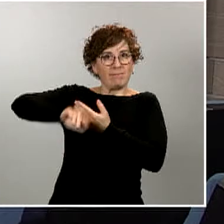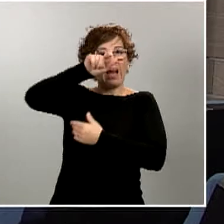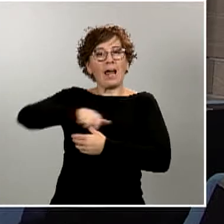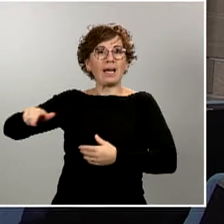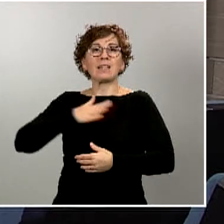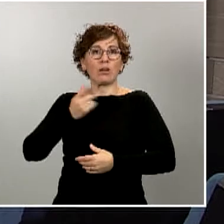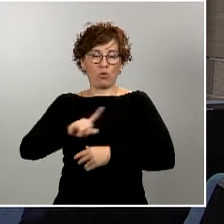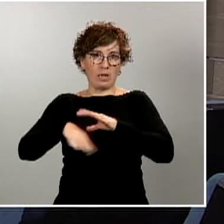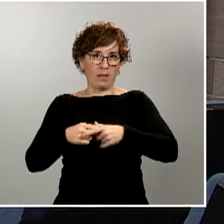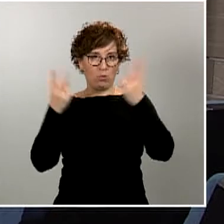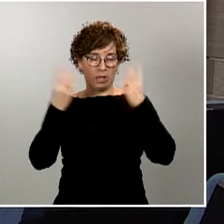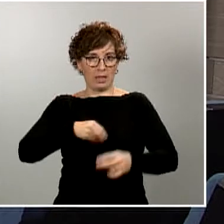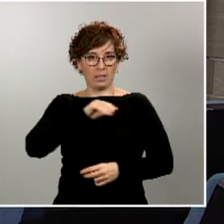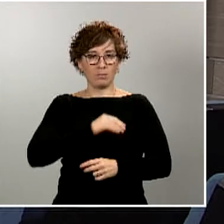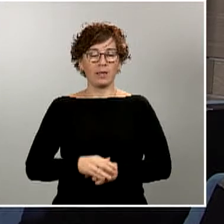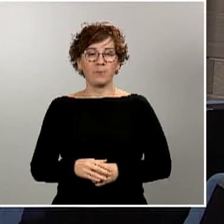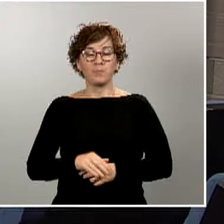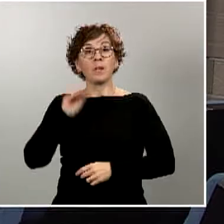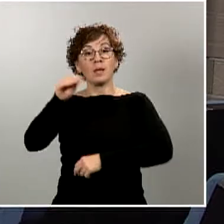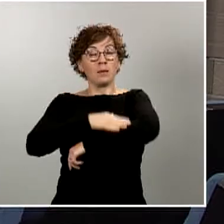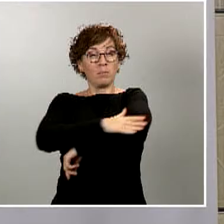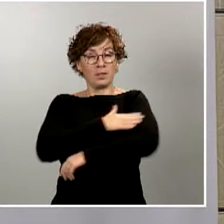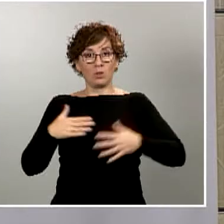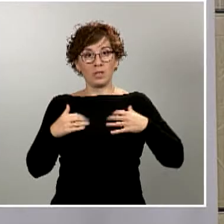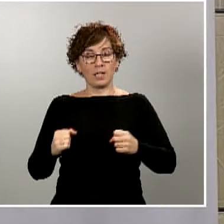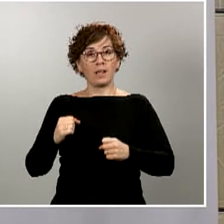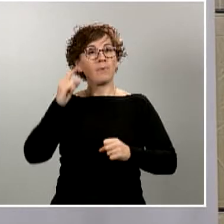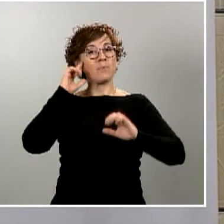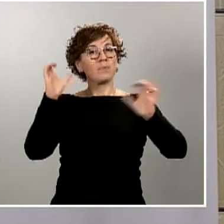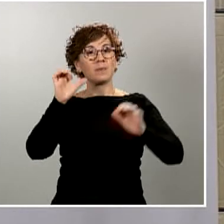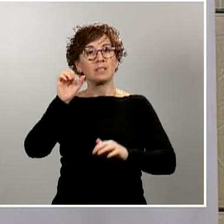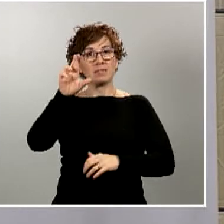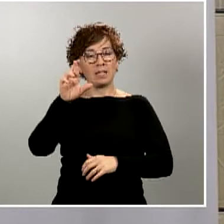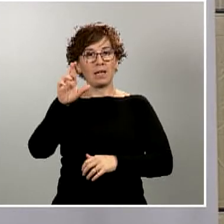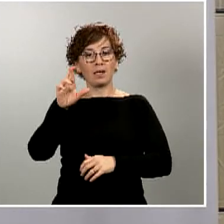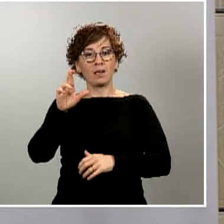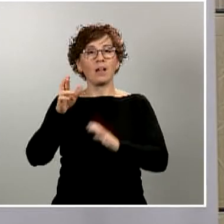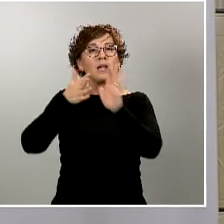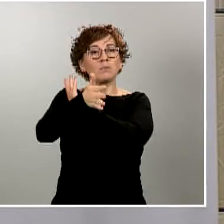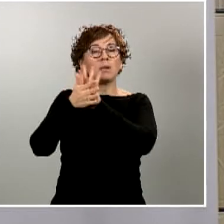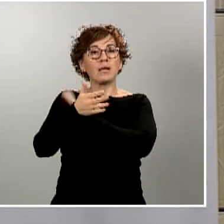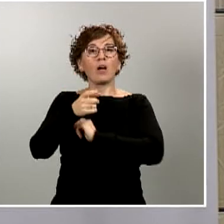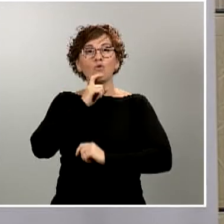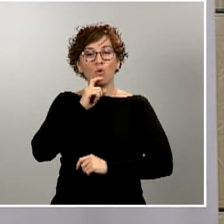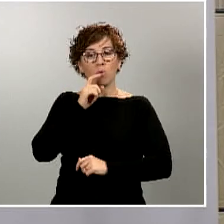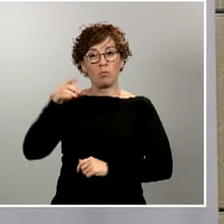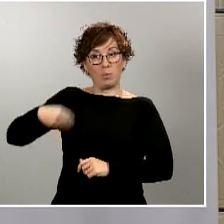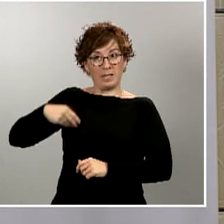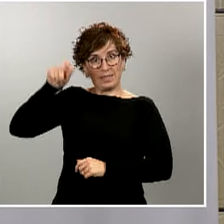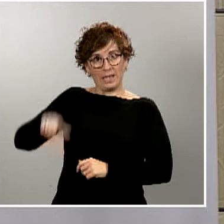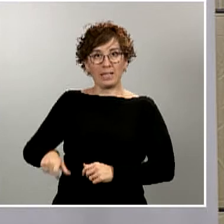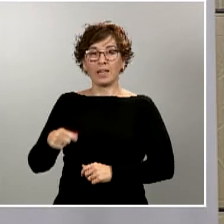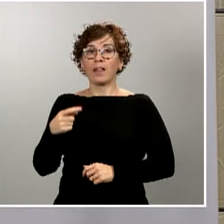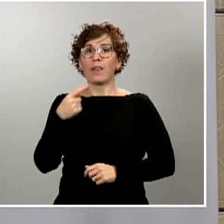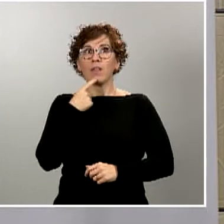Illa, la cadena SER pregunta si puede explicar cómo se aplicará la medida propuesta por el presidente de aislar en su casa a los pacientes